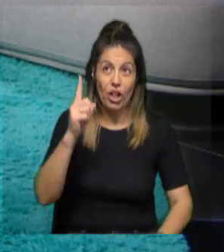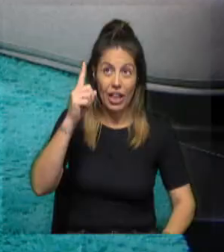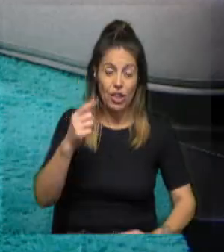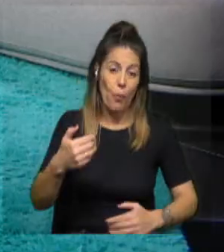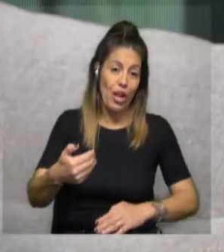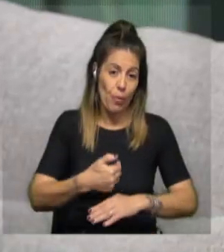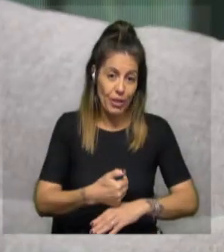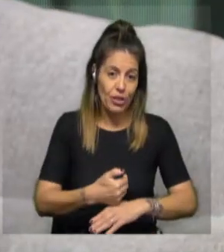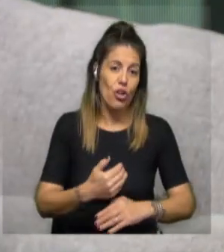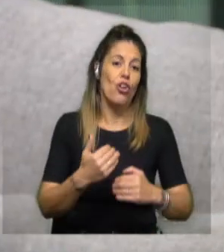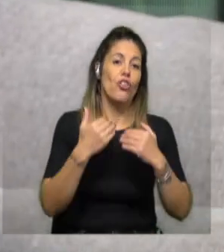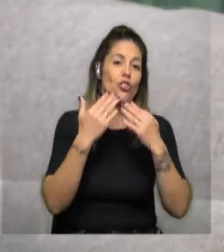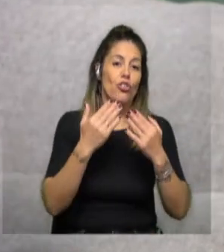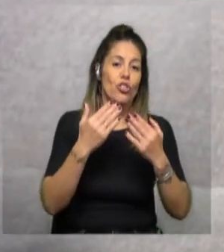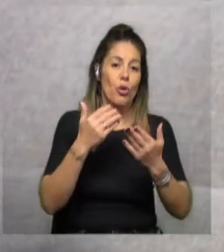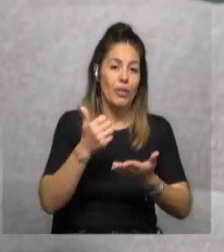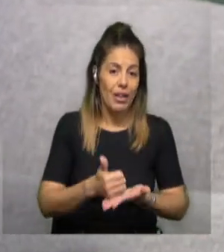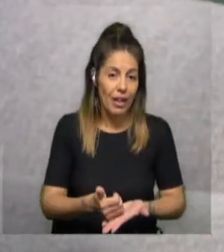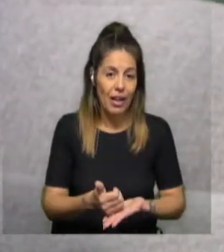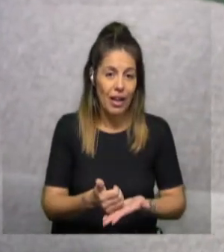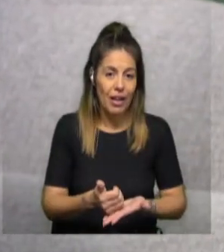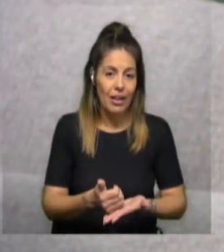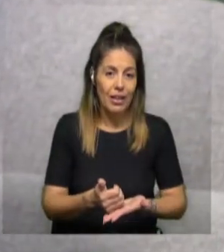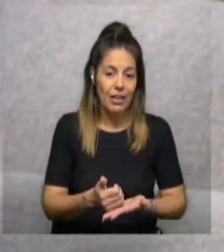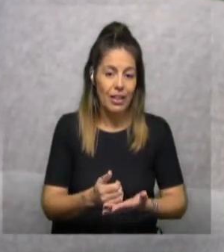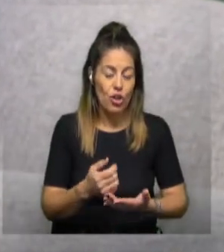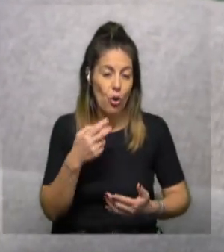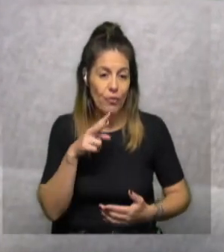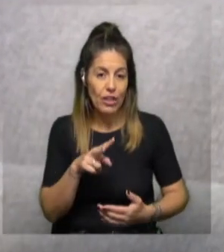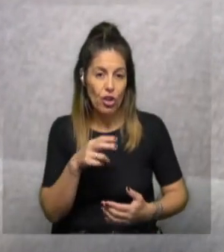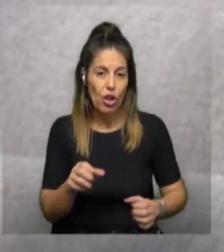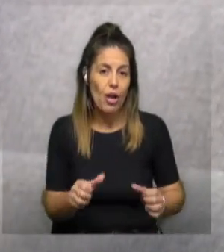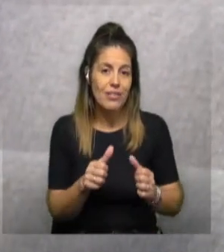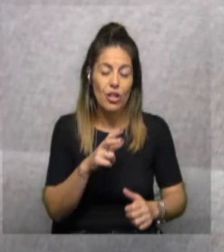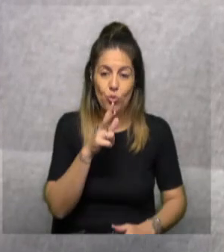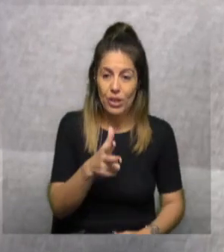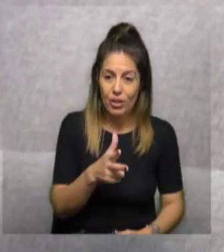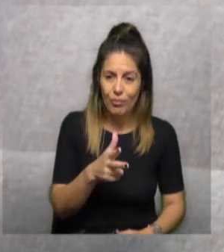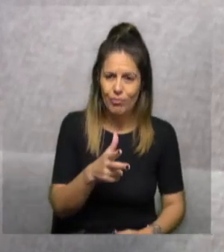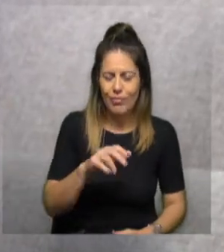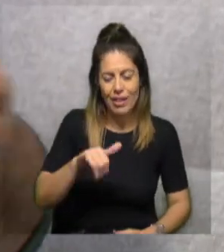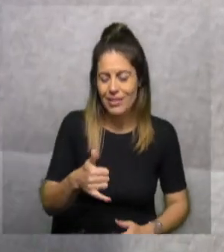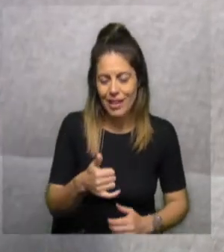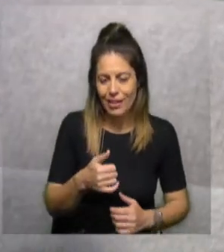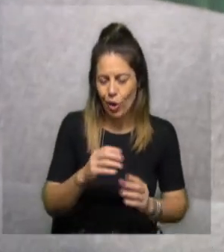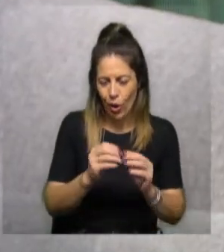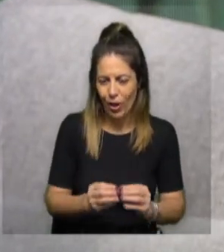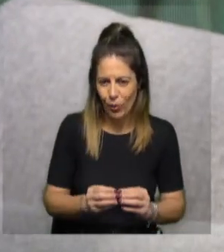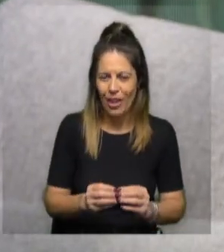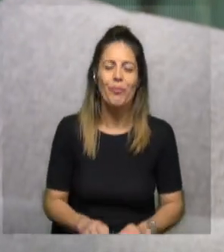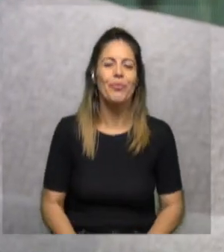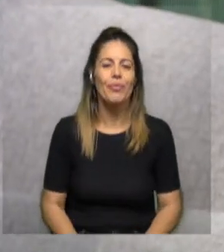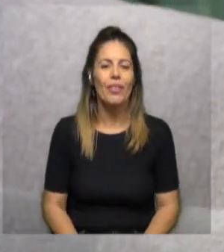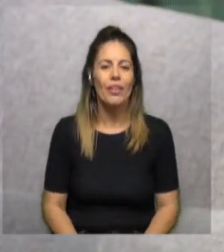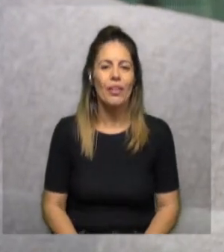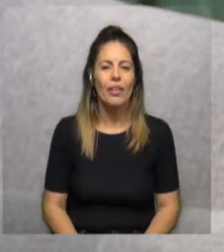sé cómo Dios está acá y no está tan pendiente de lo que le va a pasar a su hijo en breve, ¿no? Sí, porque ya tiene todo calculado. Bien. Sí, en realidad, más allá de